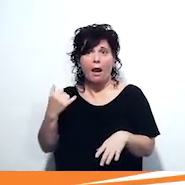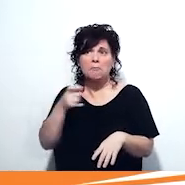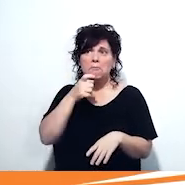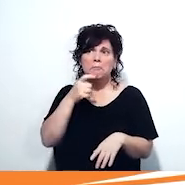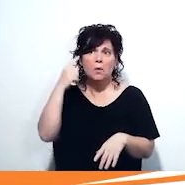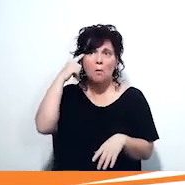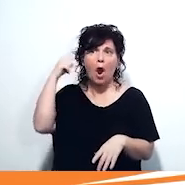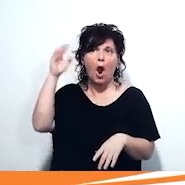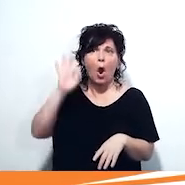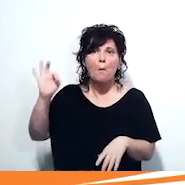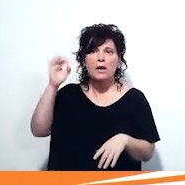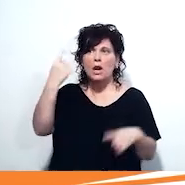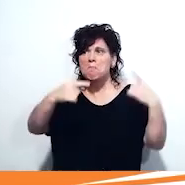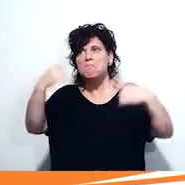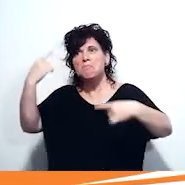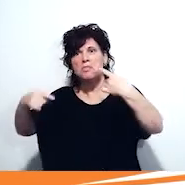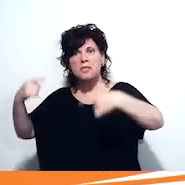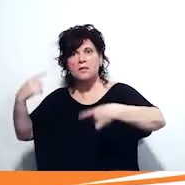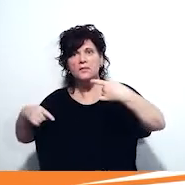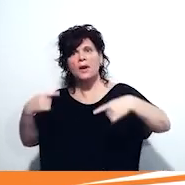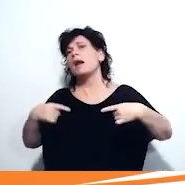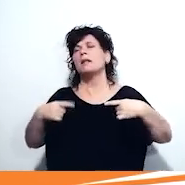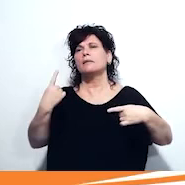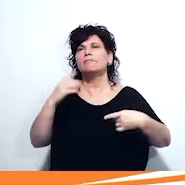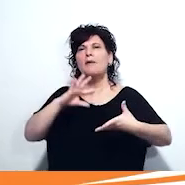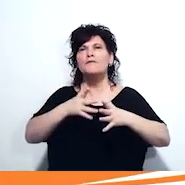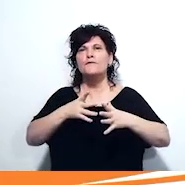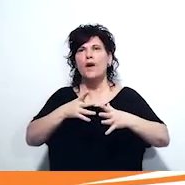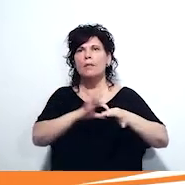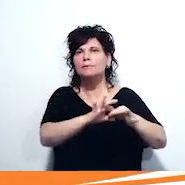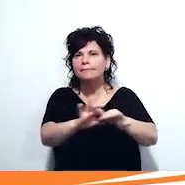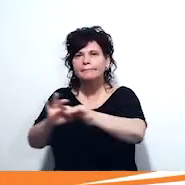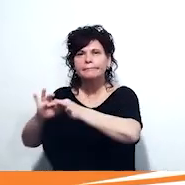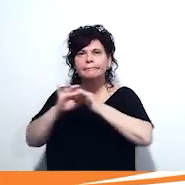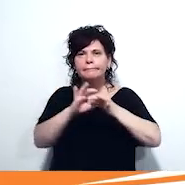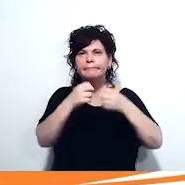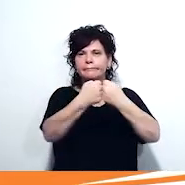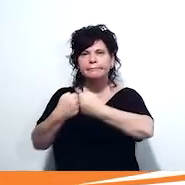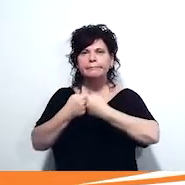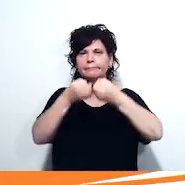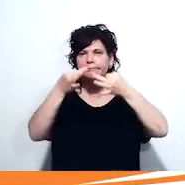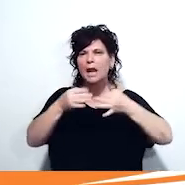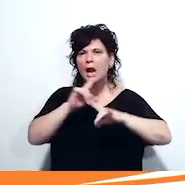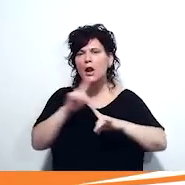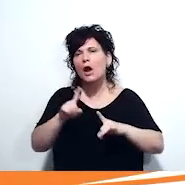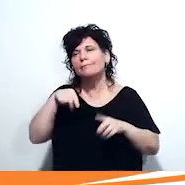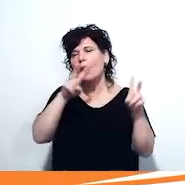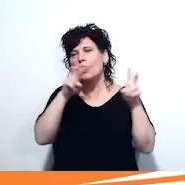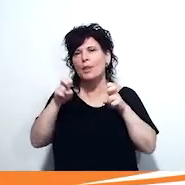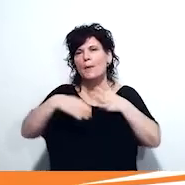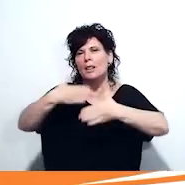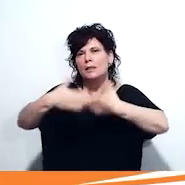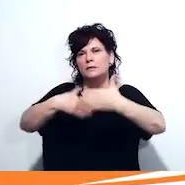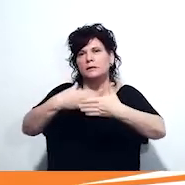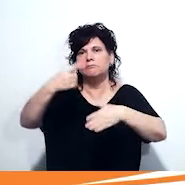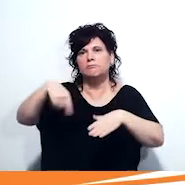las opiniones, el tema es complejo y no hay una definición común sobre este tema. Es un tema en desarrollo. Si el tema